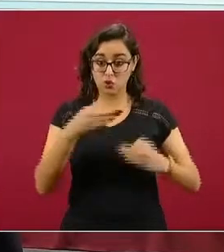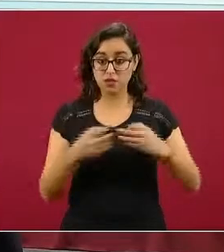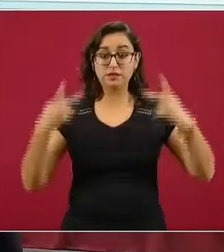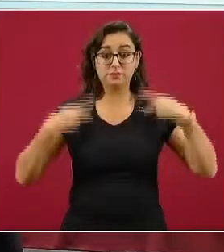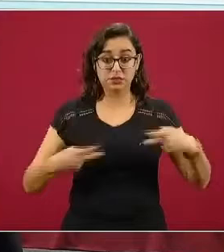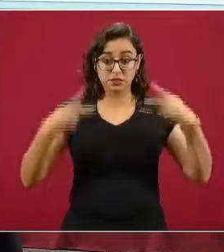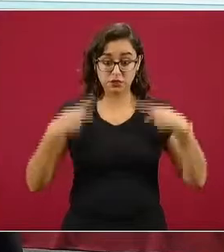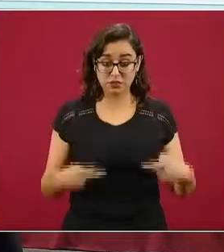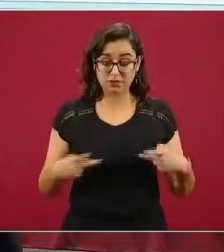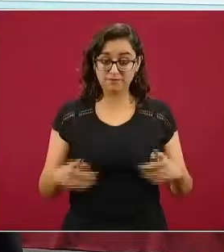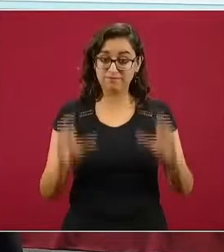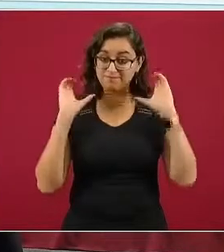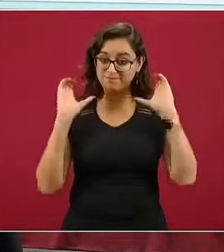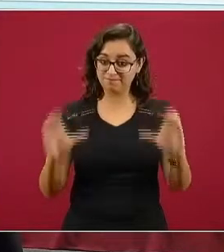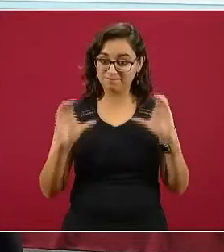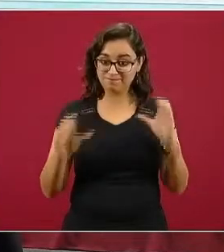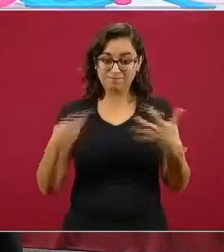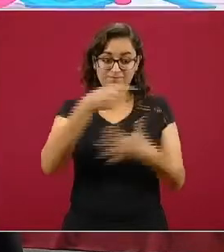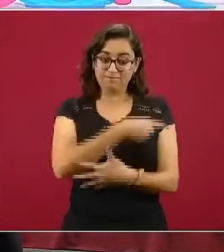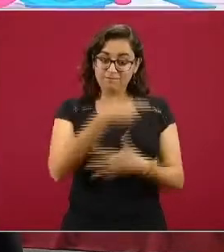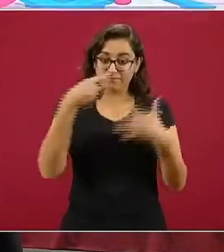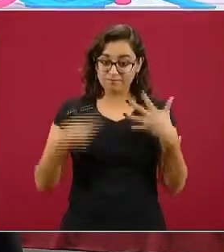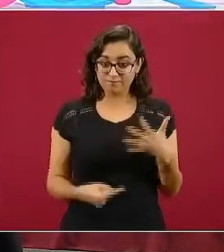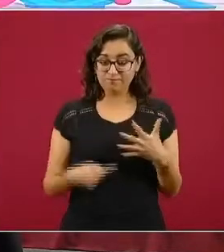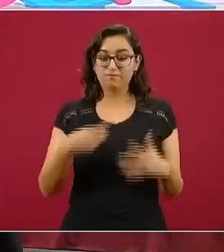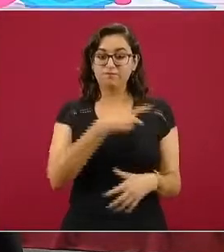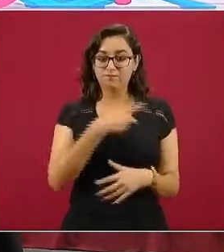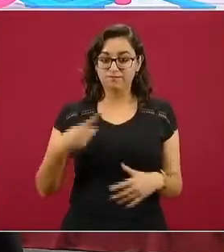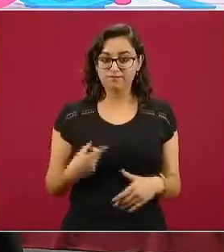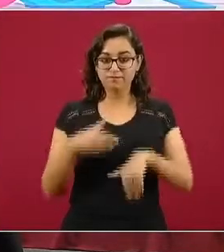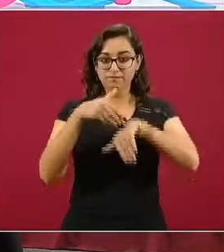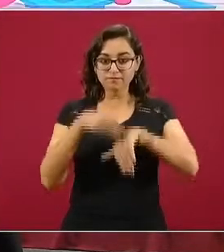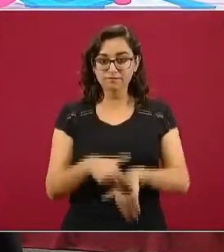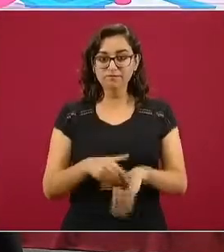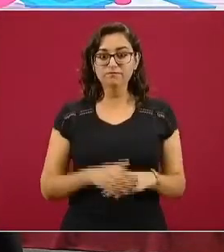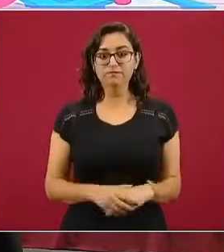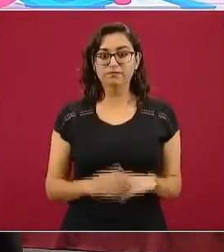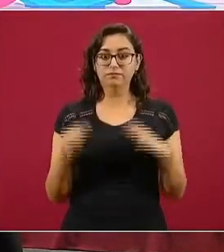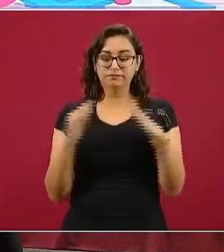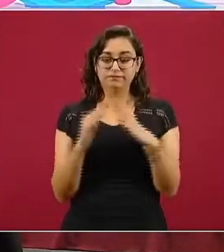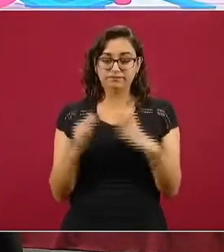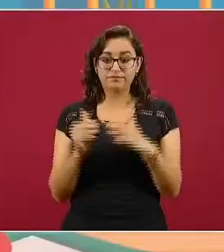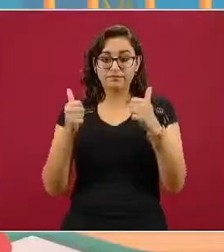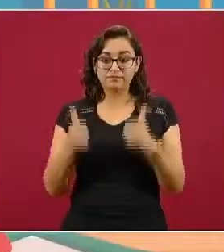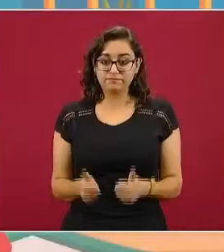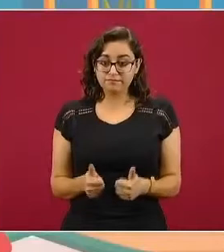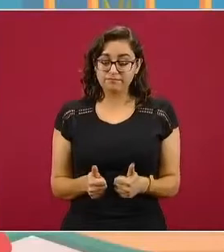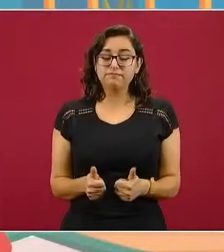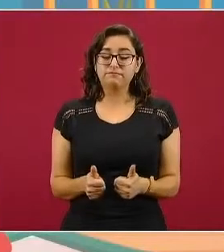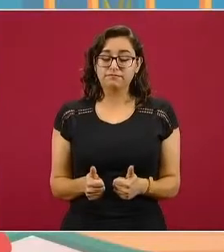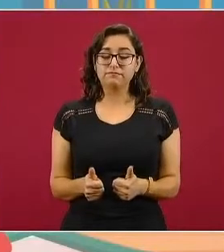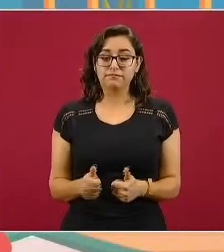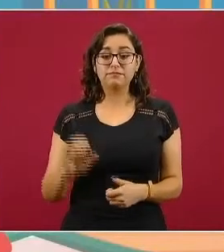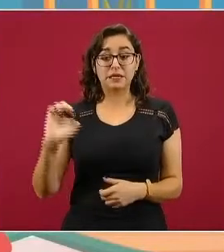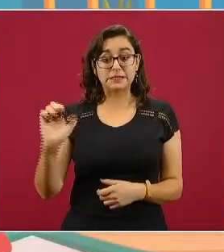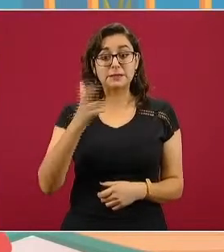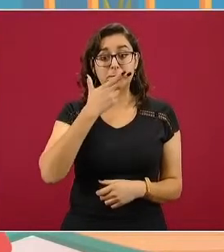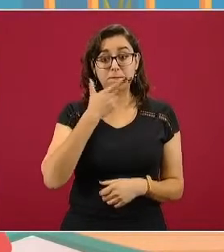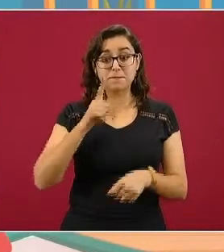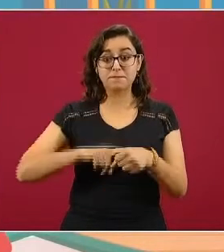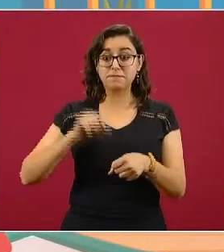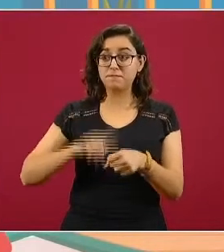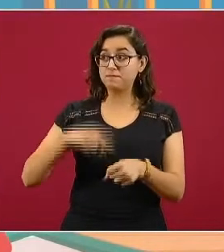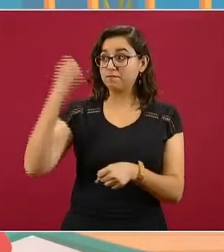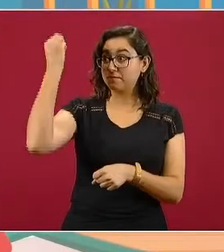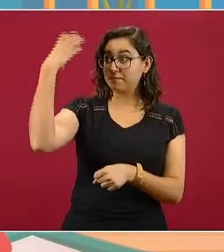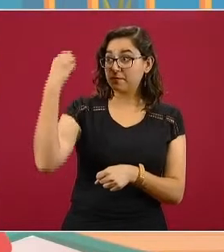a continuar con las medidas básicas de prevención. Mantengamos refugio. Chihuahua, en semáforo rojo, las personas